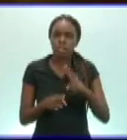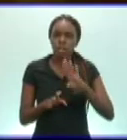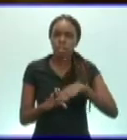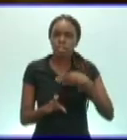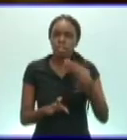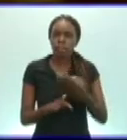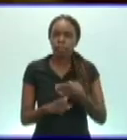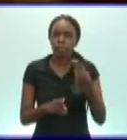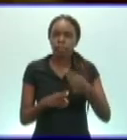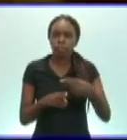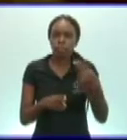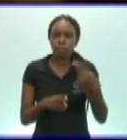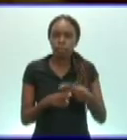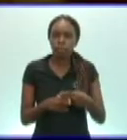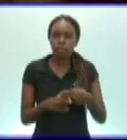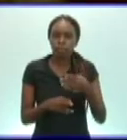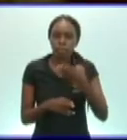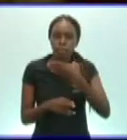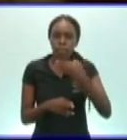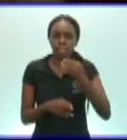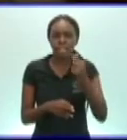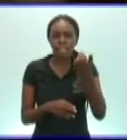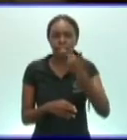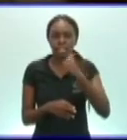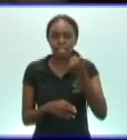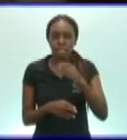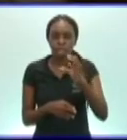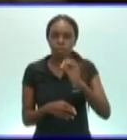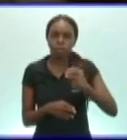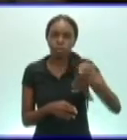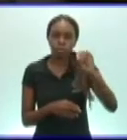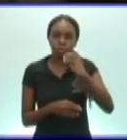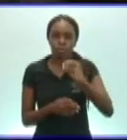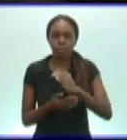posteriormente se llamó la bandera del 10 de octubre.